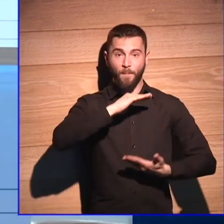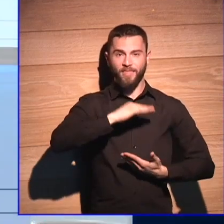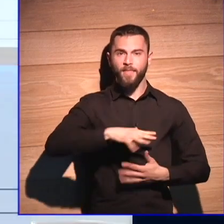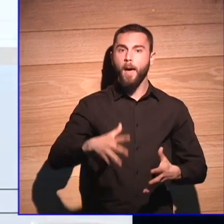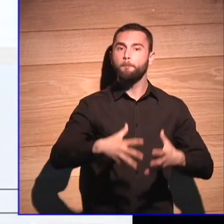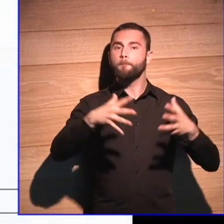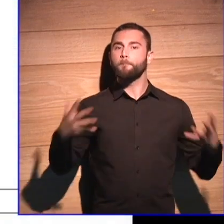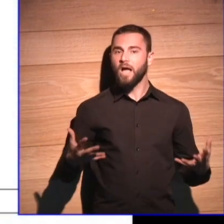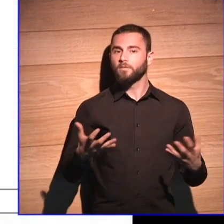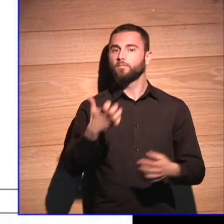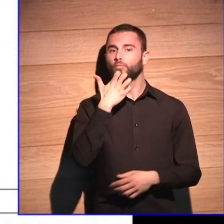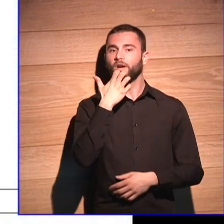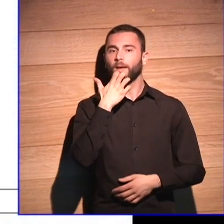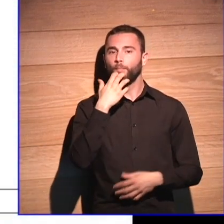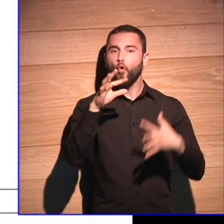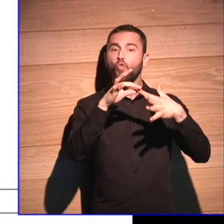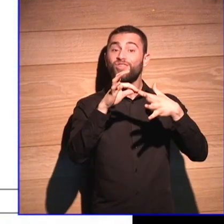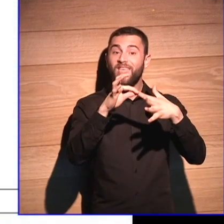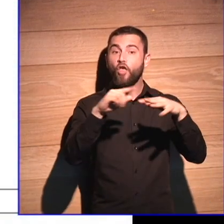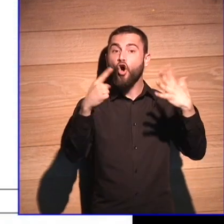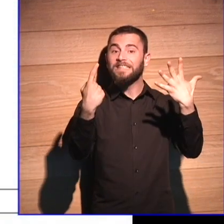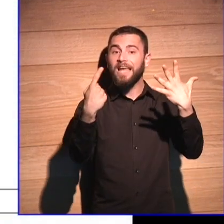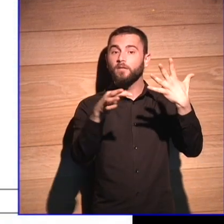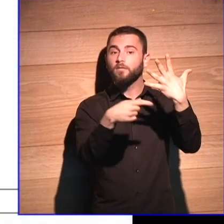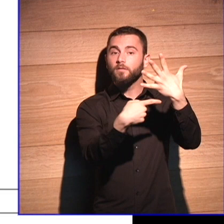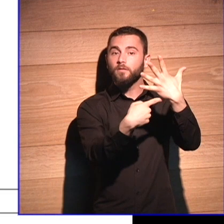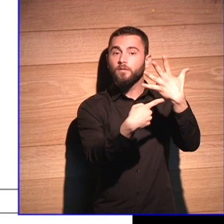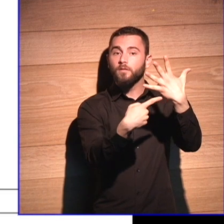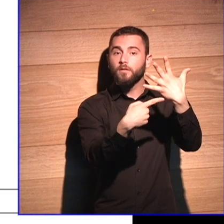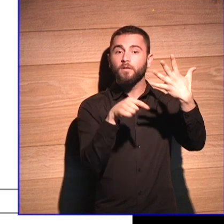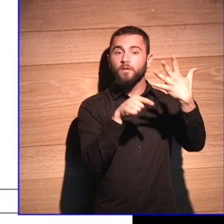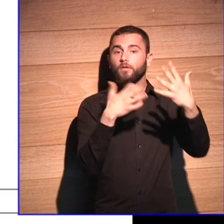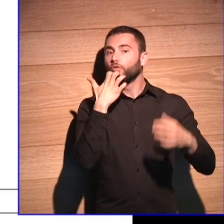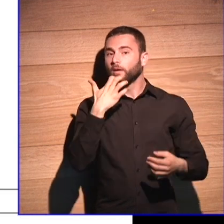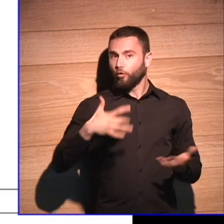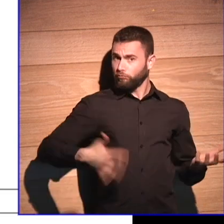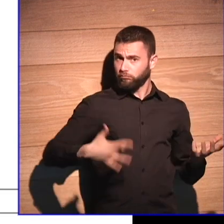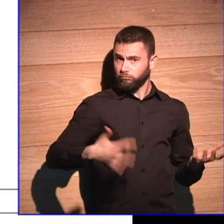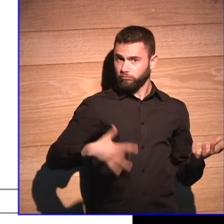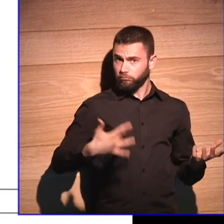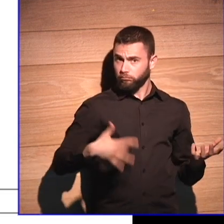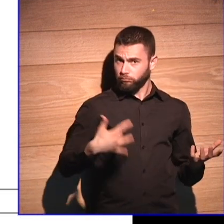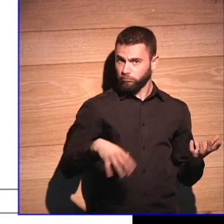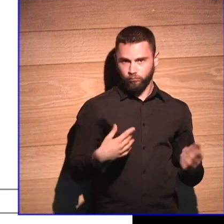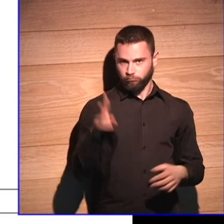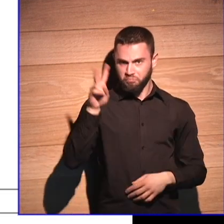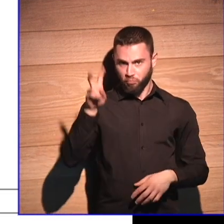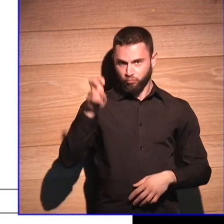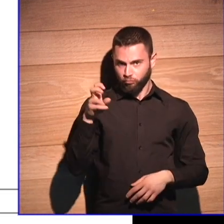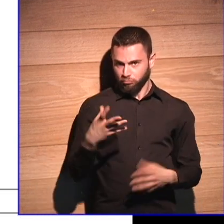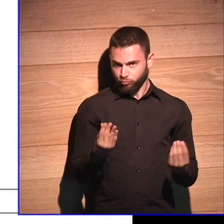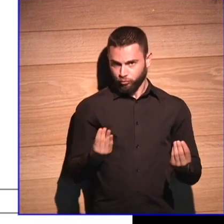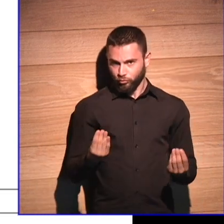Por ejemplo, un sexto dedo, como tenemos aquí, que puede ser útil, por ejemplo, para tocar la guitarra sería muy útil. Para